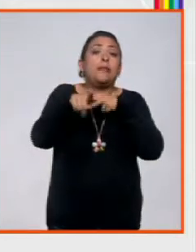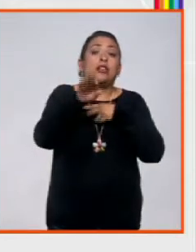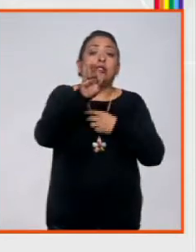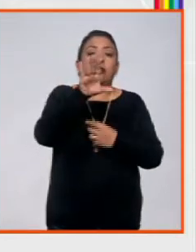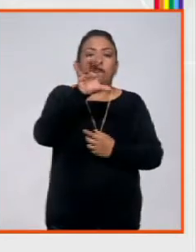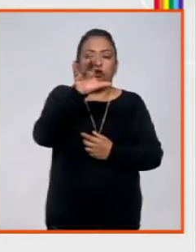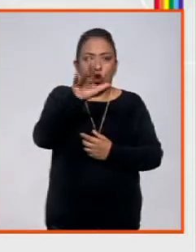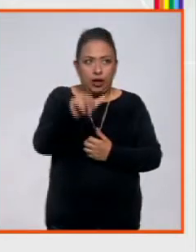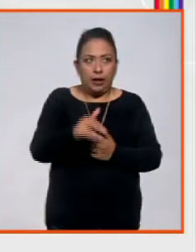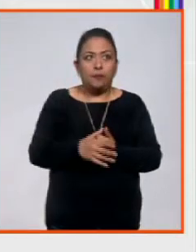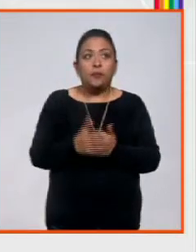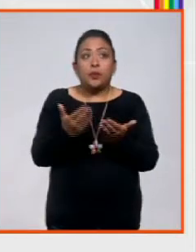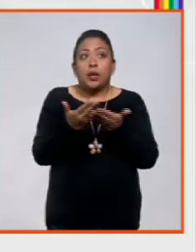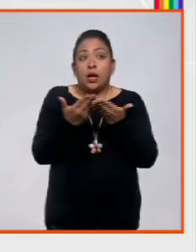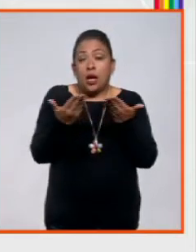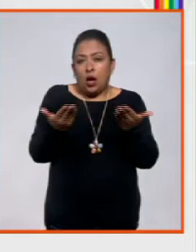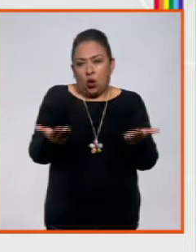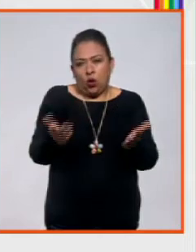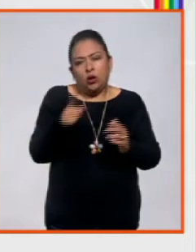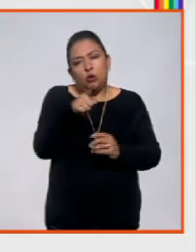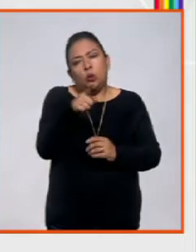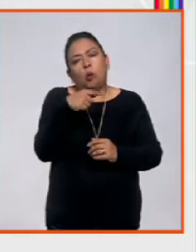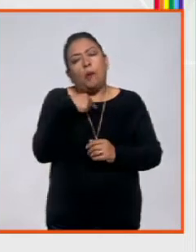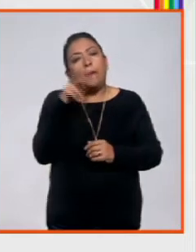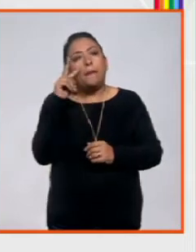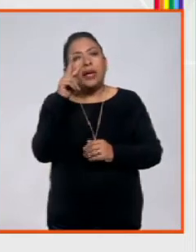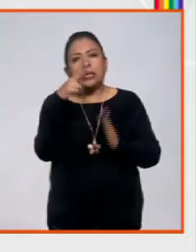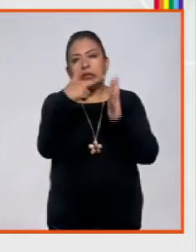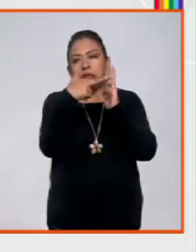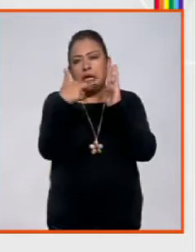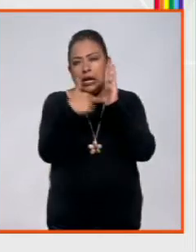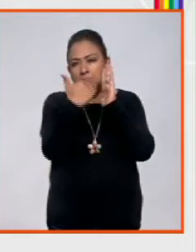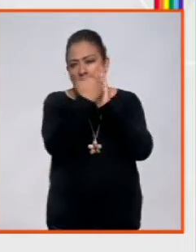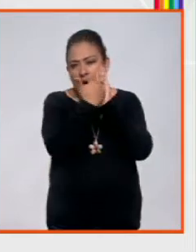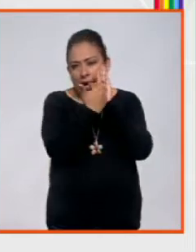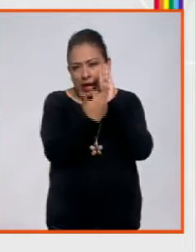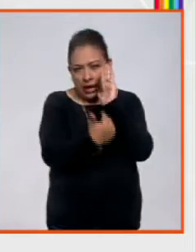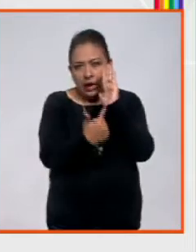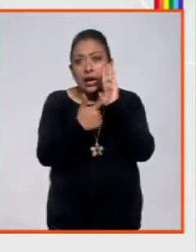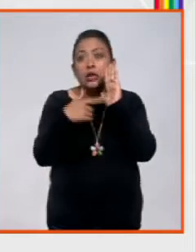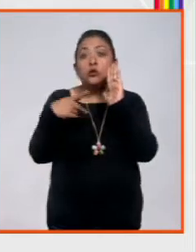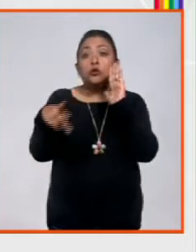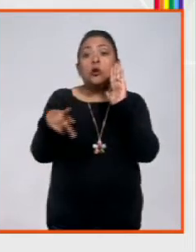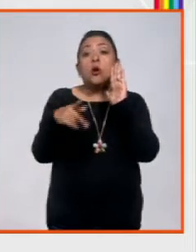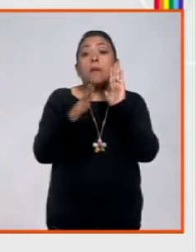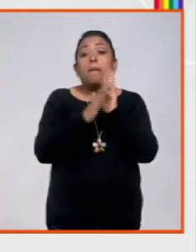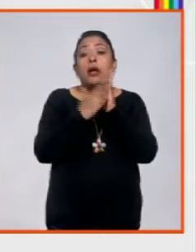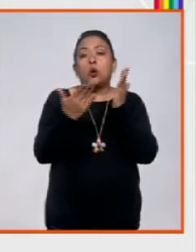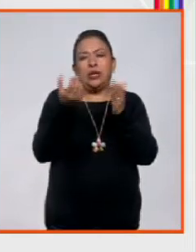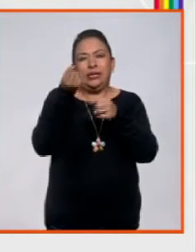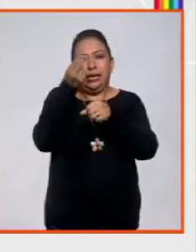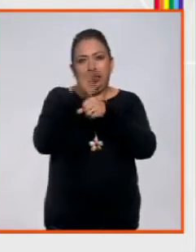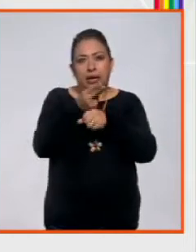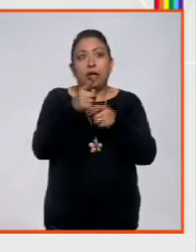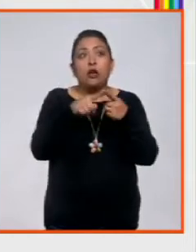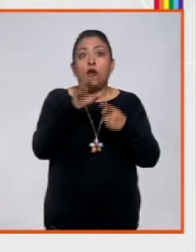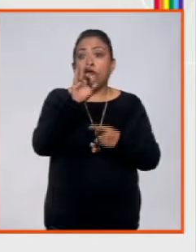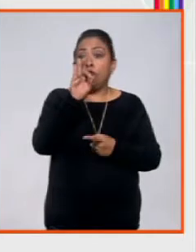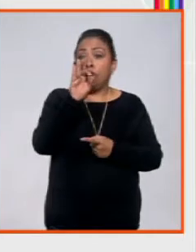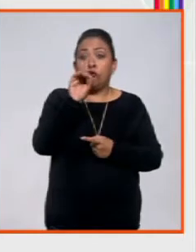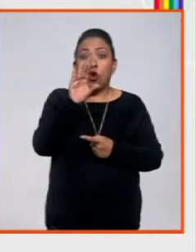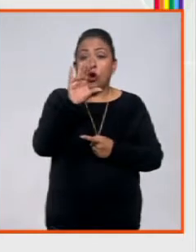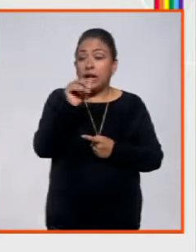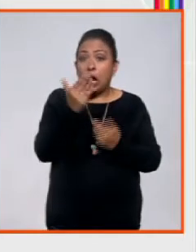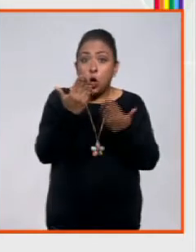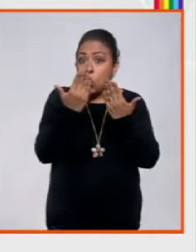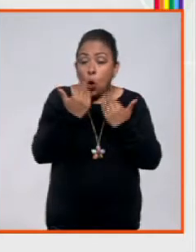ahora si tú te pones a ver el reglamento el propio manual de la secretaria el fonca no existe